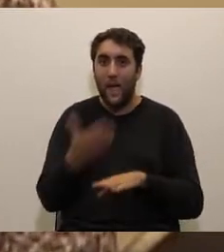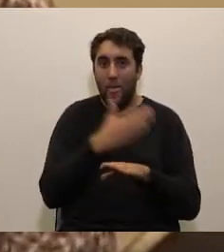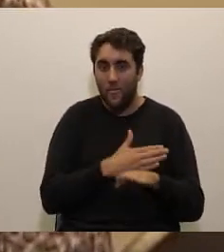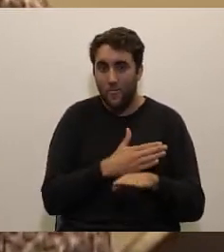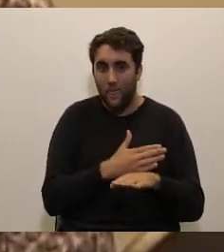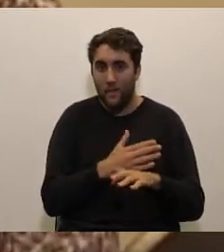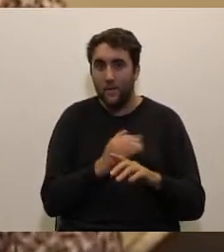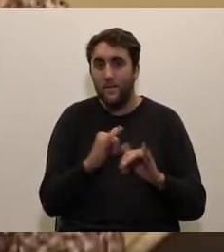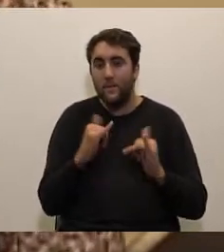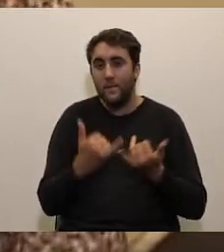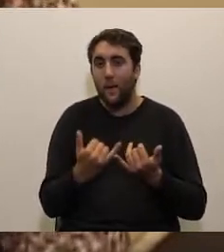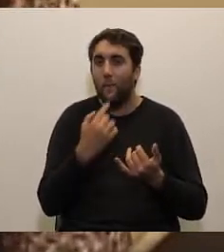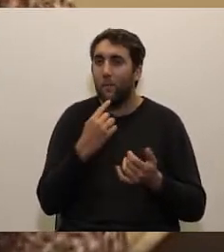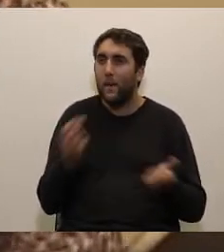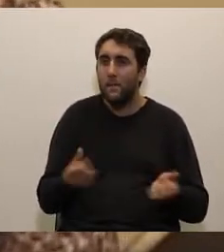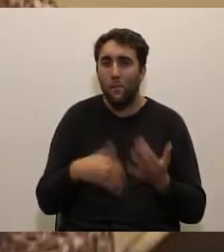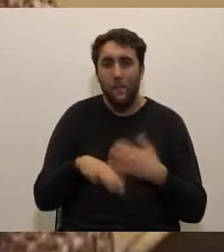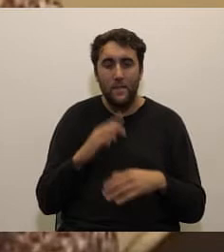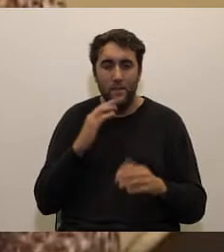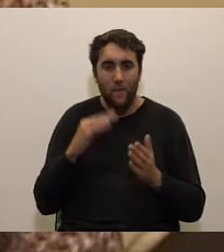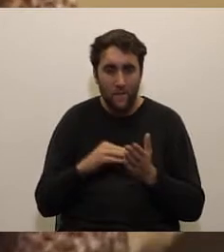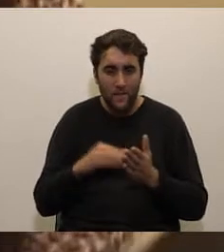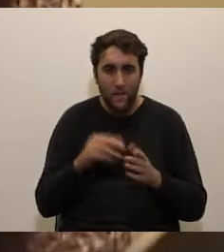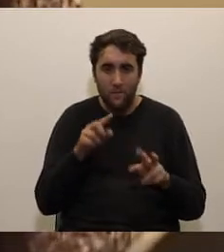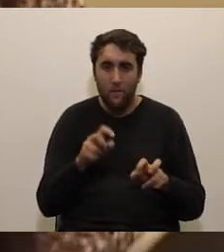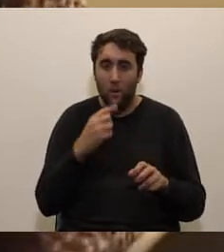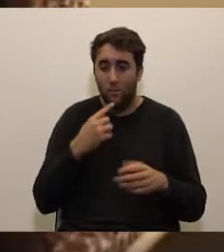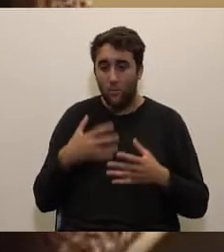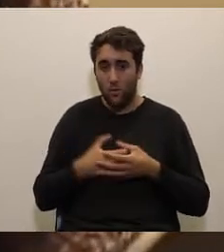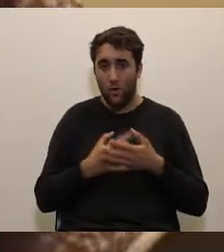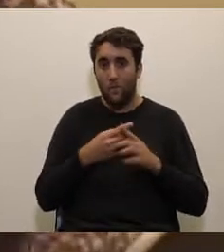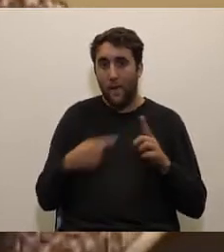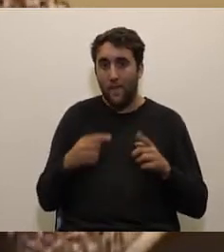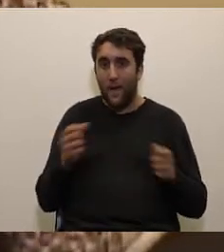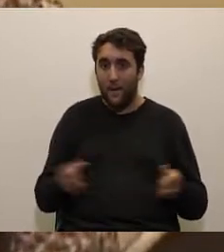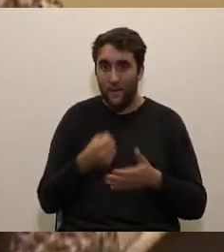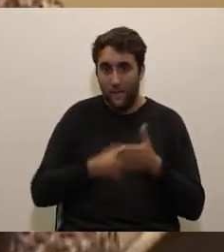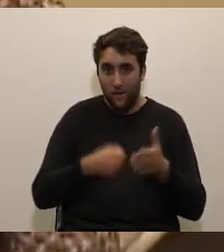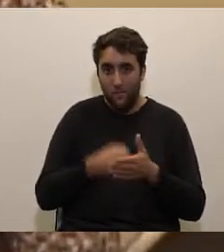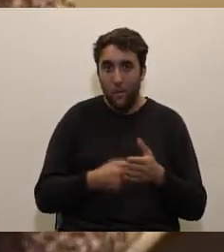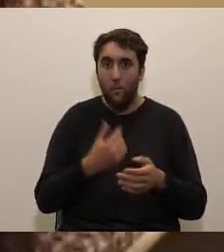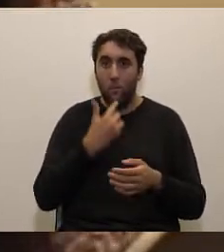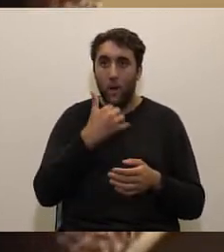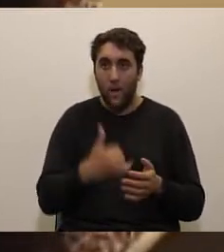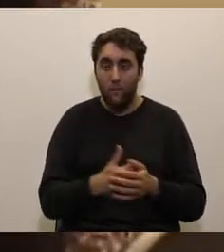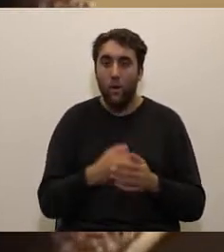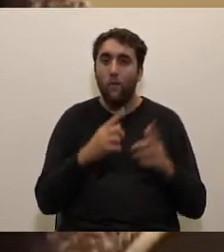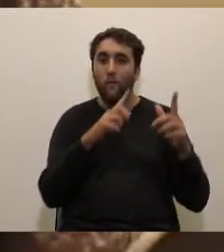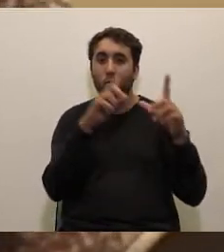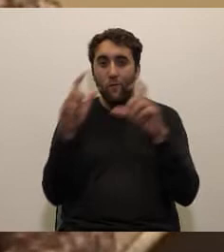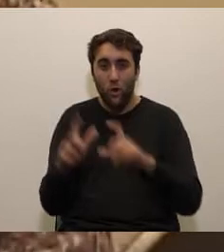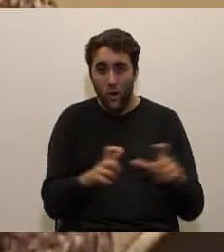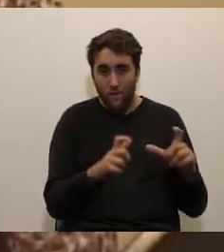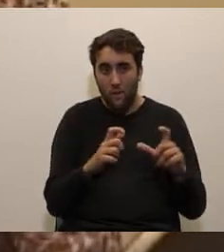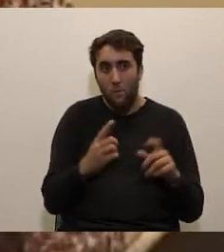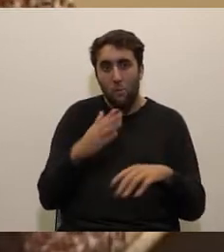colaborativa que hacemos bastante a menudo dentro de Mediactivismo es que estas coberturas fotográficas